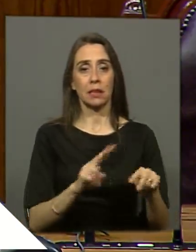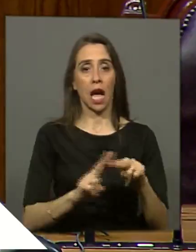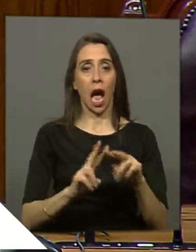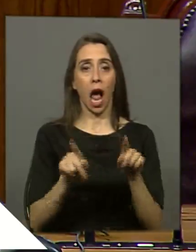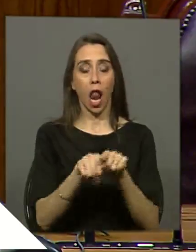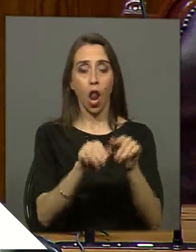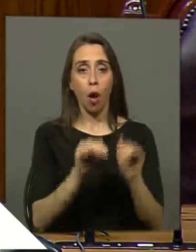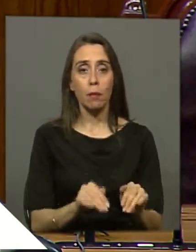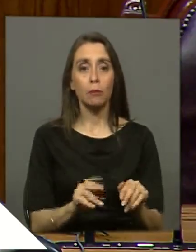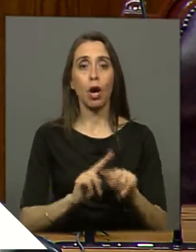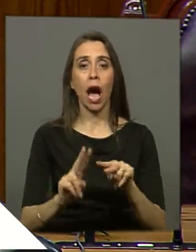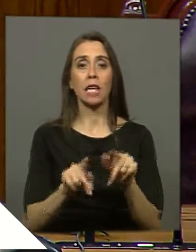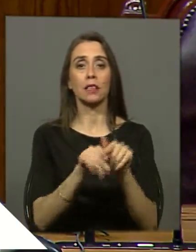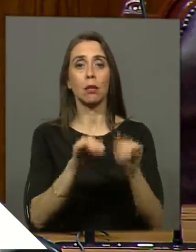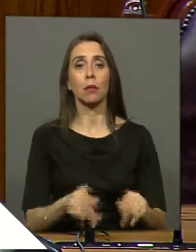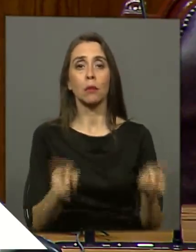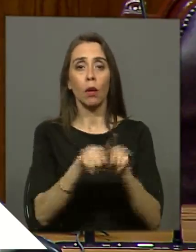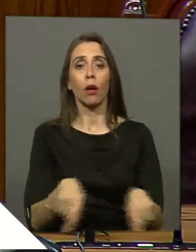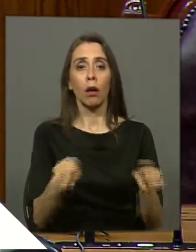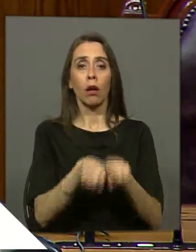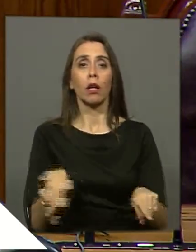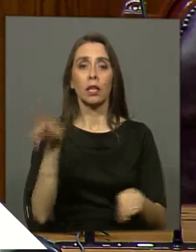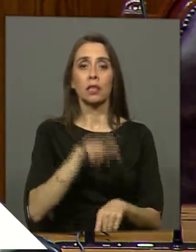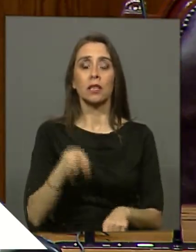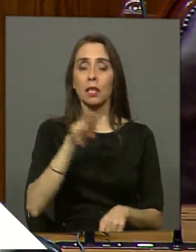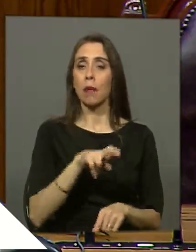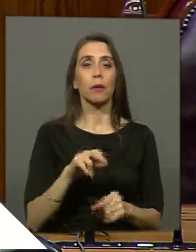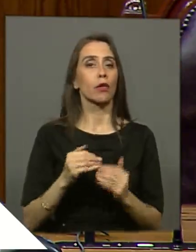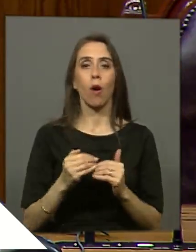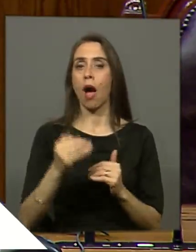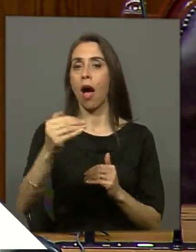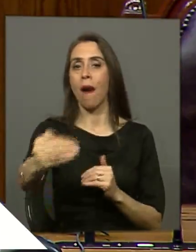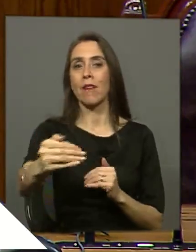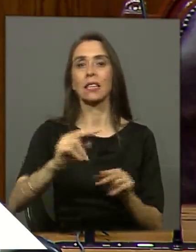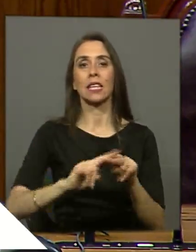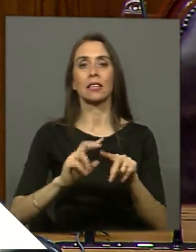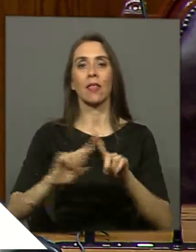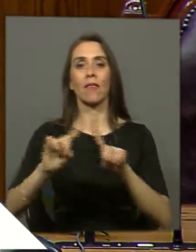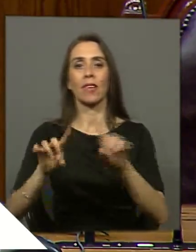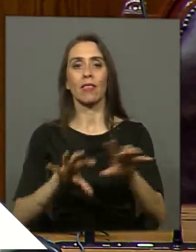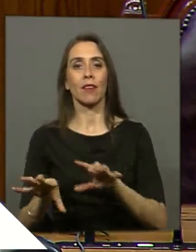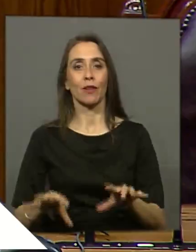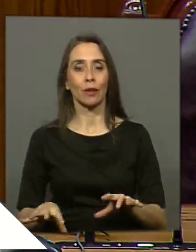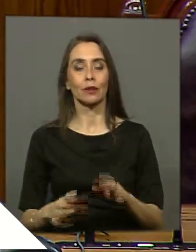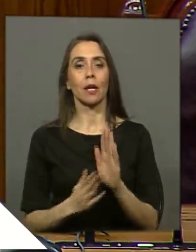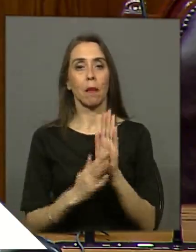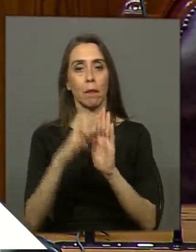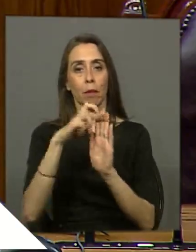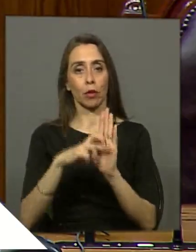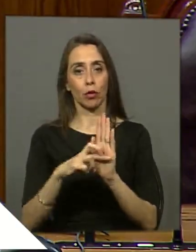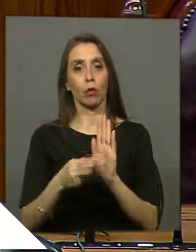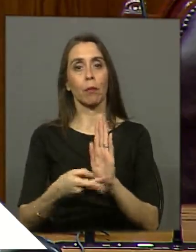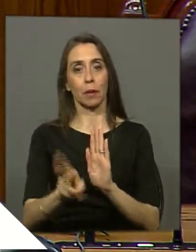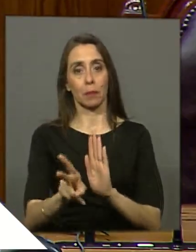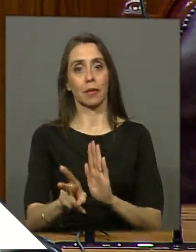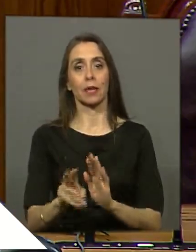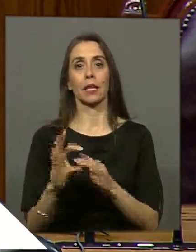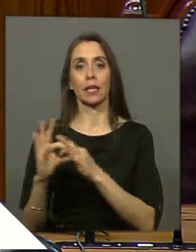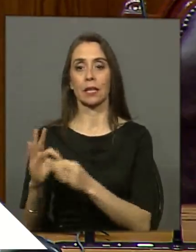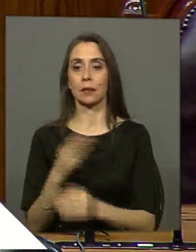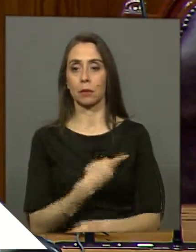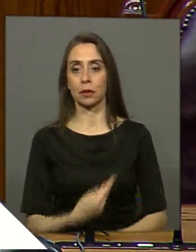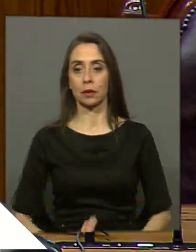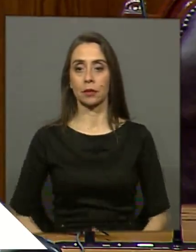que hacer lo mismo siempre no lleva muchas partes lo que hay que hacer es hacer cosas distintas y este proyecto permite justamente eso gracias